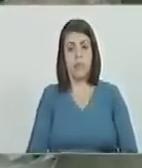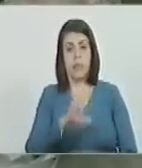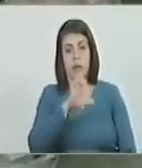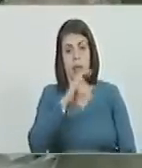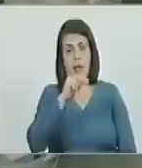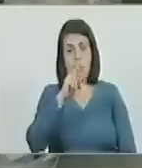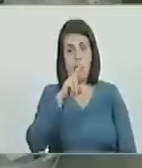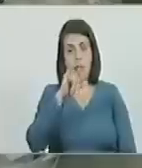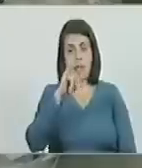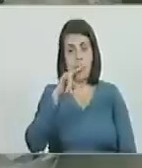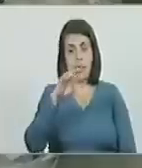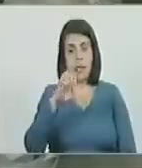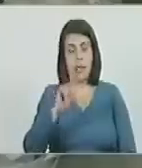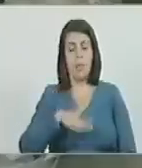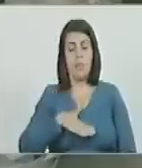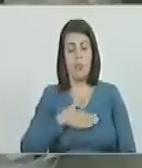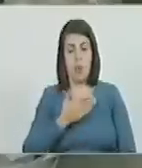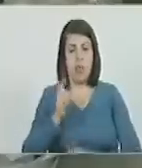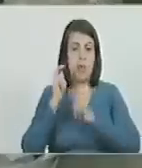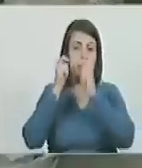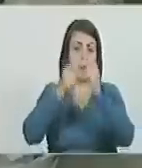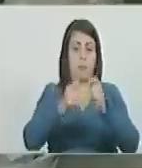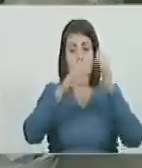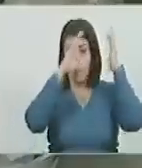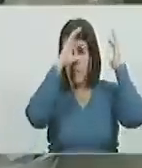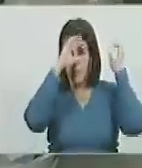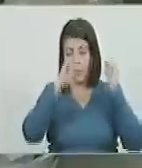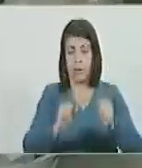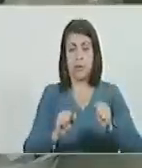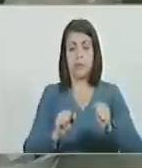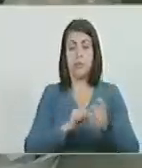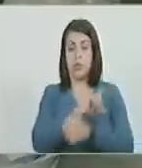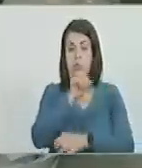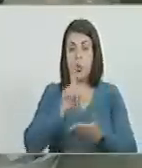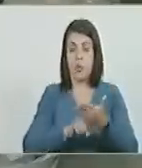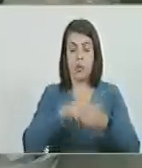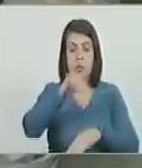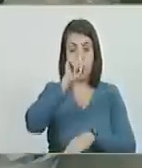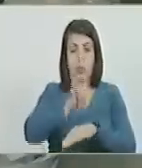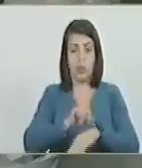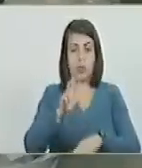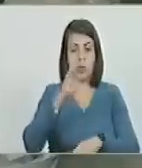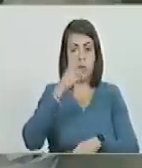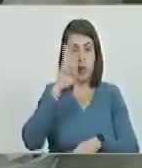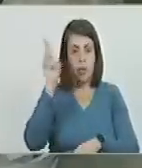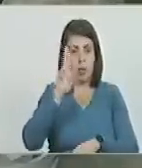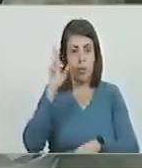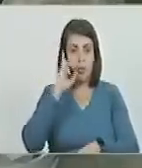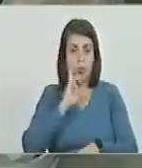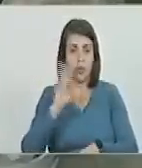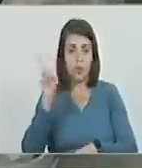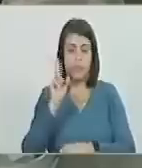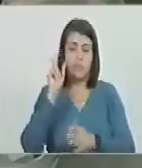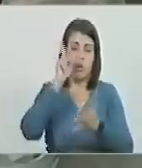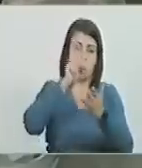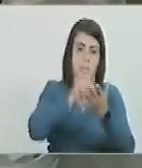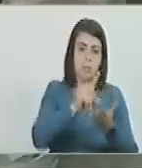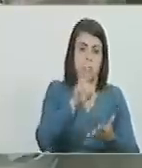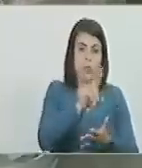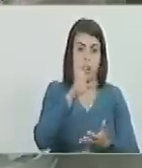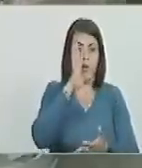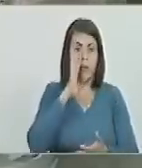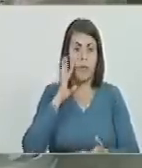Enrique Arturo Gil Pinto pueda ser designado como embajador plenipotenciario de nuestra República Bolivariana de Venezuela ante